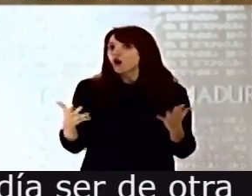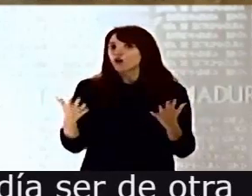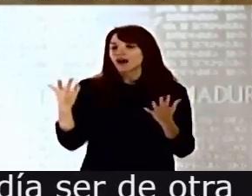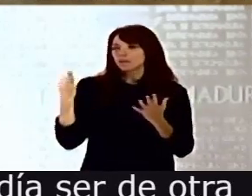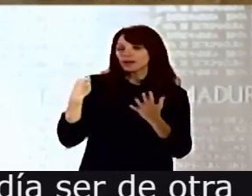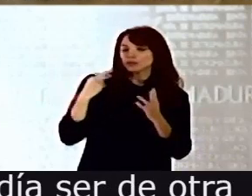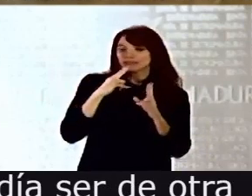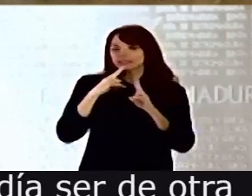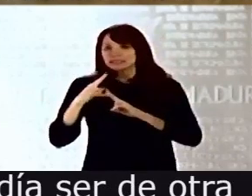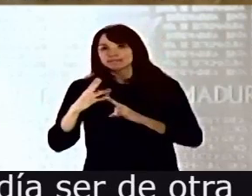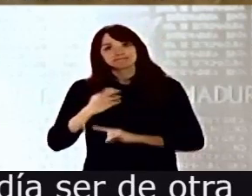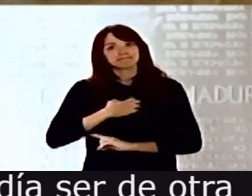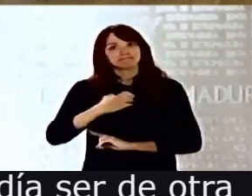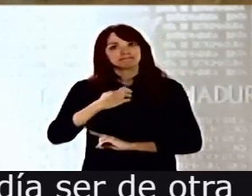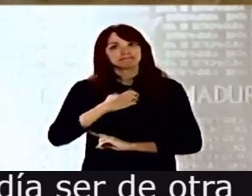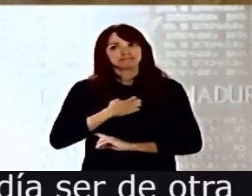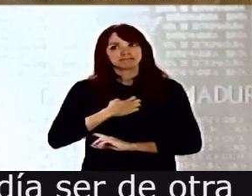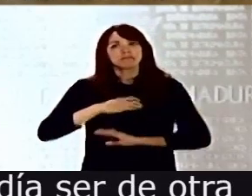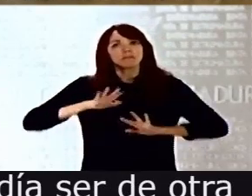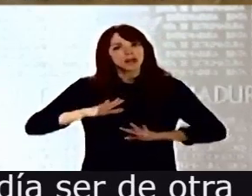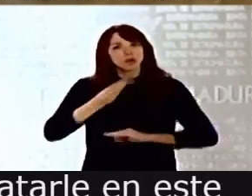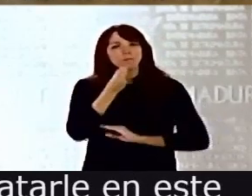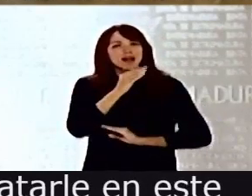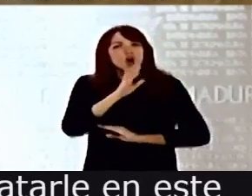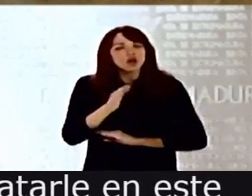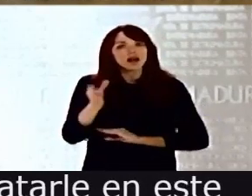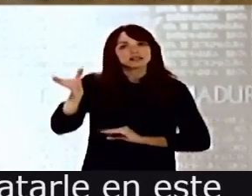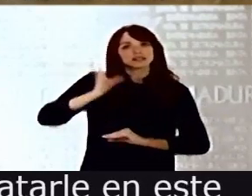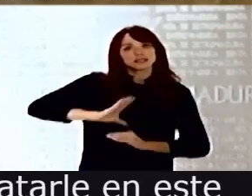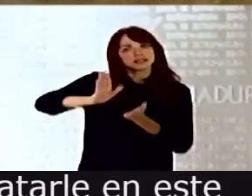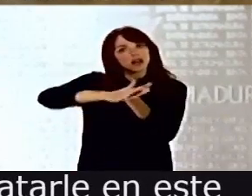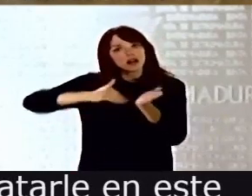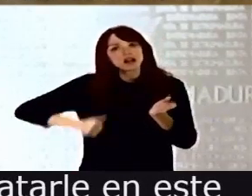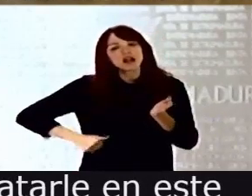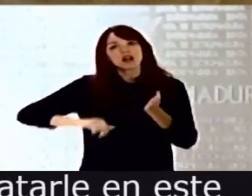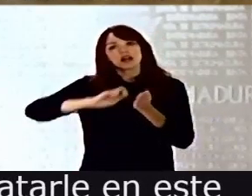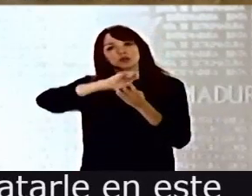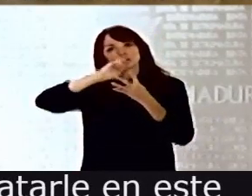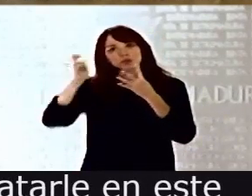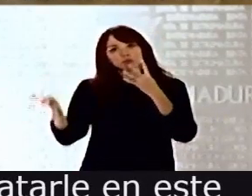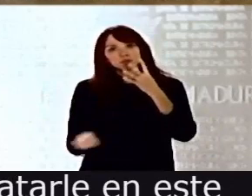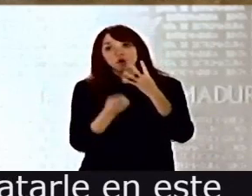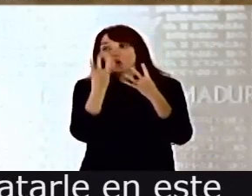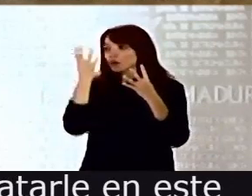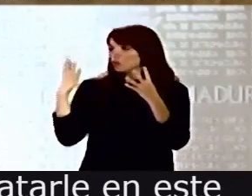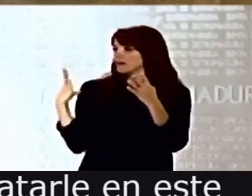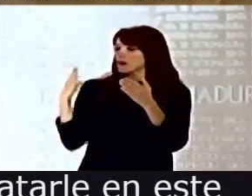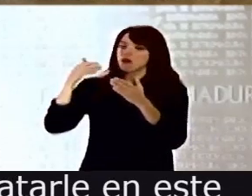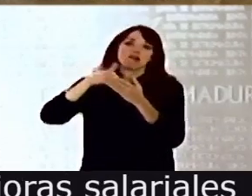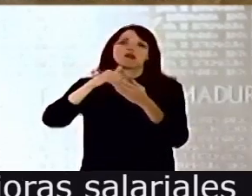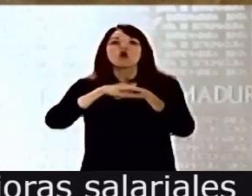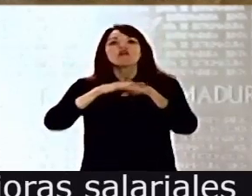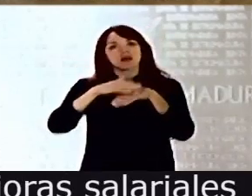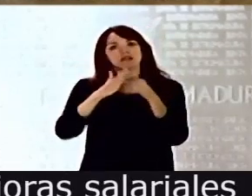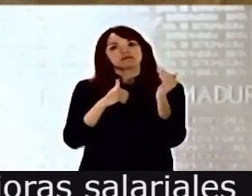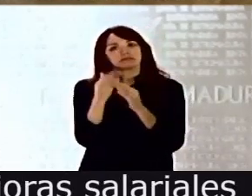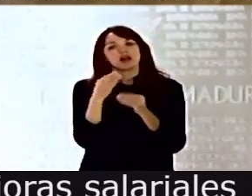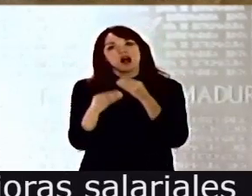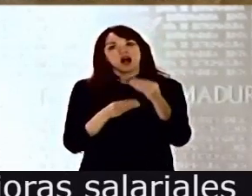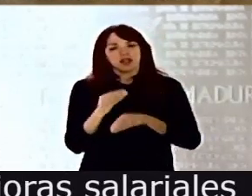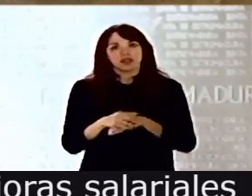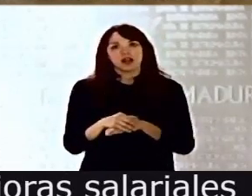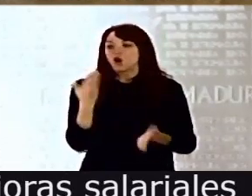a su pregunta, todas las mejoras salariales y de otro tipo que a lo largo de la legislatura pasada ha hecho este Gobierno respecto